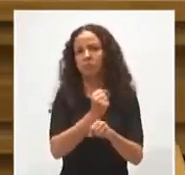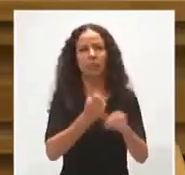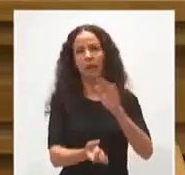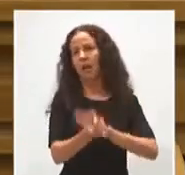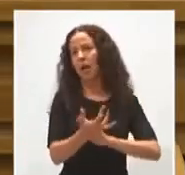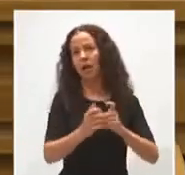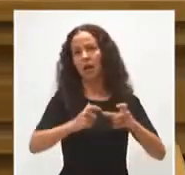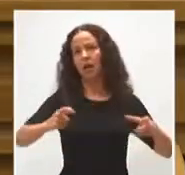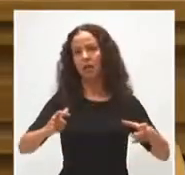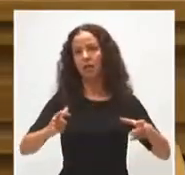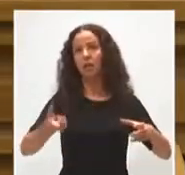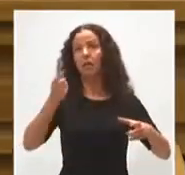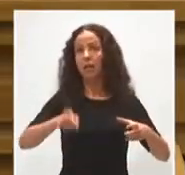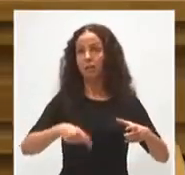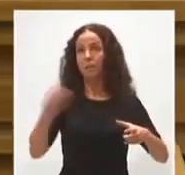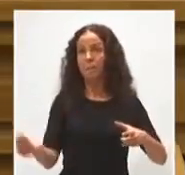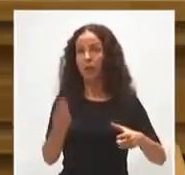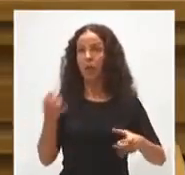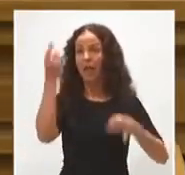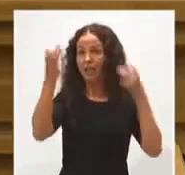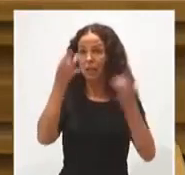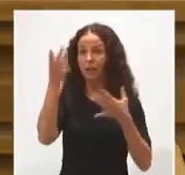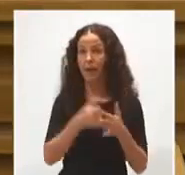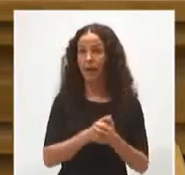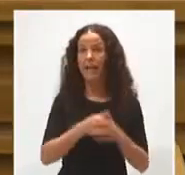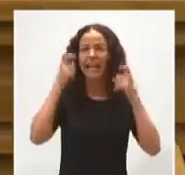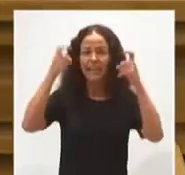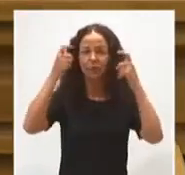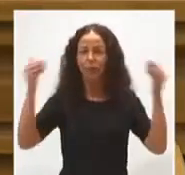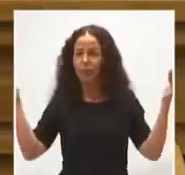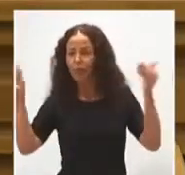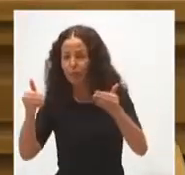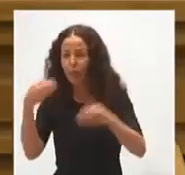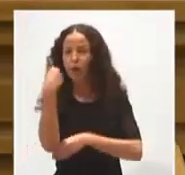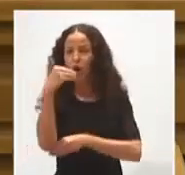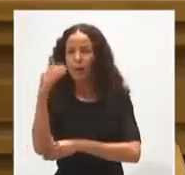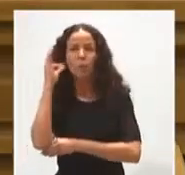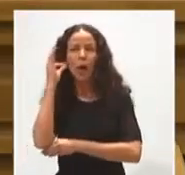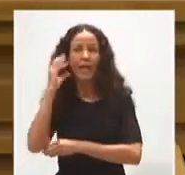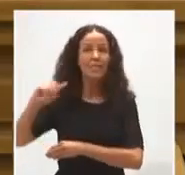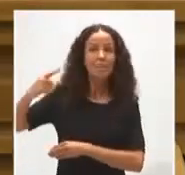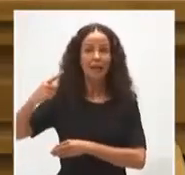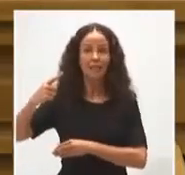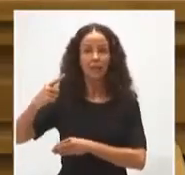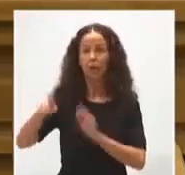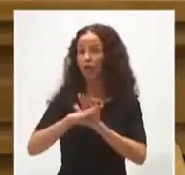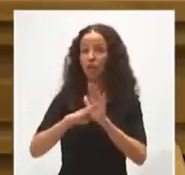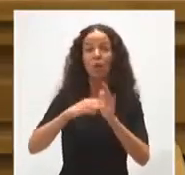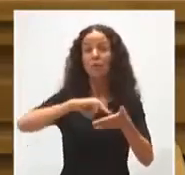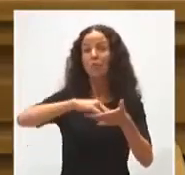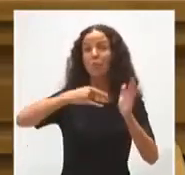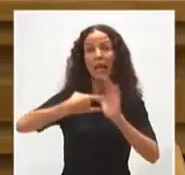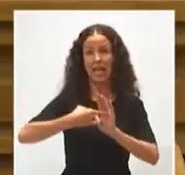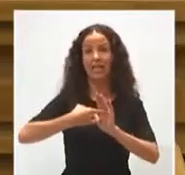y desde luego mejorando la tasa de actividad con un esfuerzo especial en jóvenes y en mujeres seguir por tanto con los planes tan